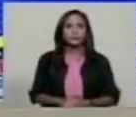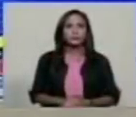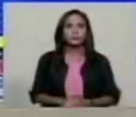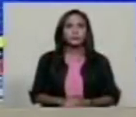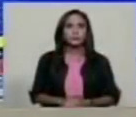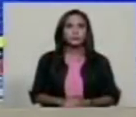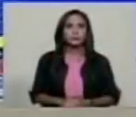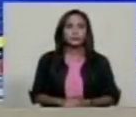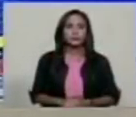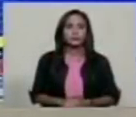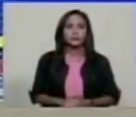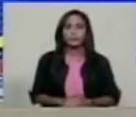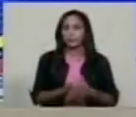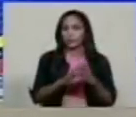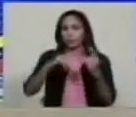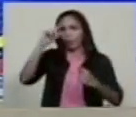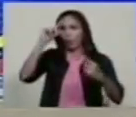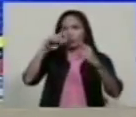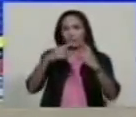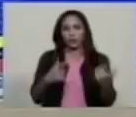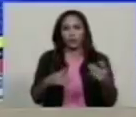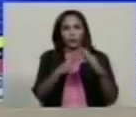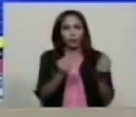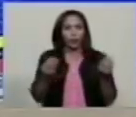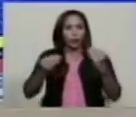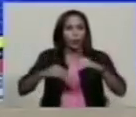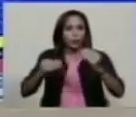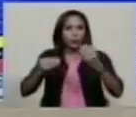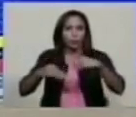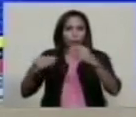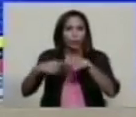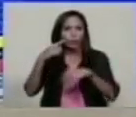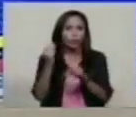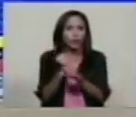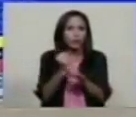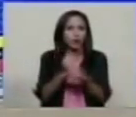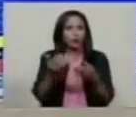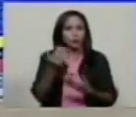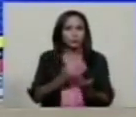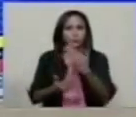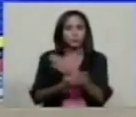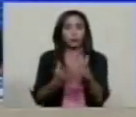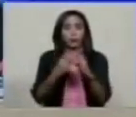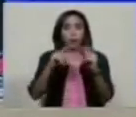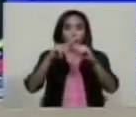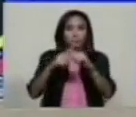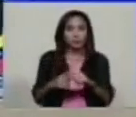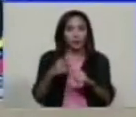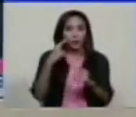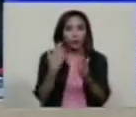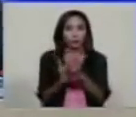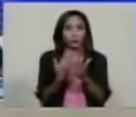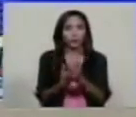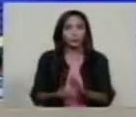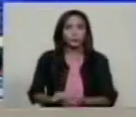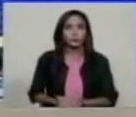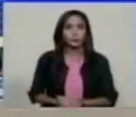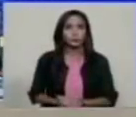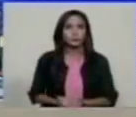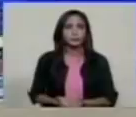Todo principio, toda doctrina, todo acuerdo debe tener acciones que nos lleven a resultados. Ministra de